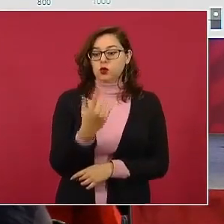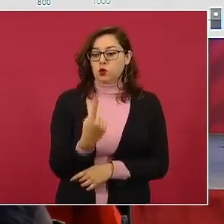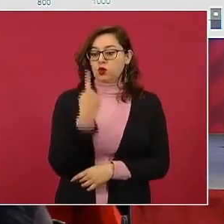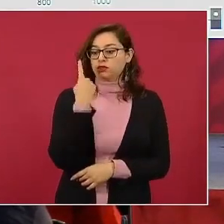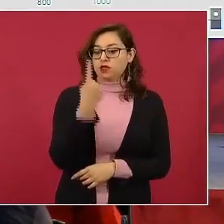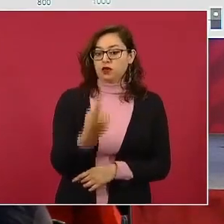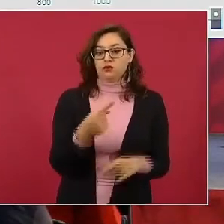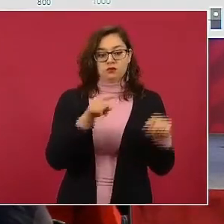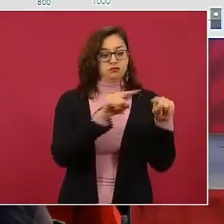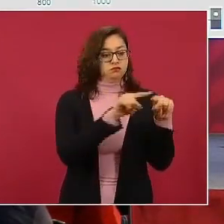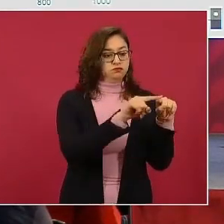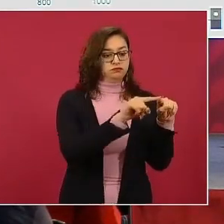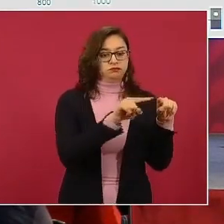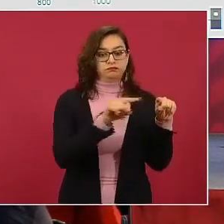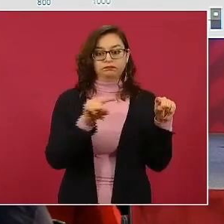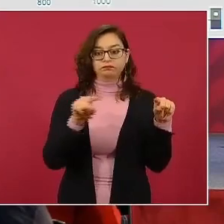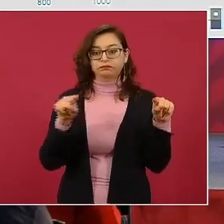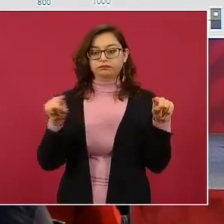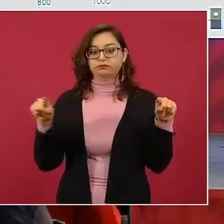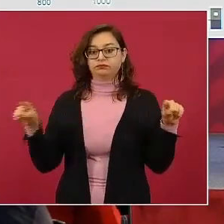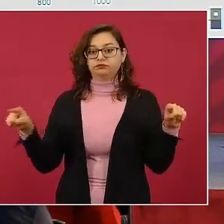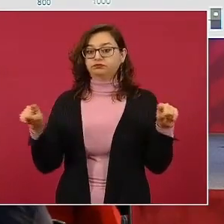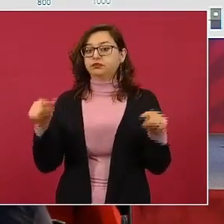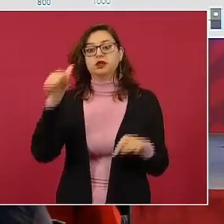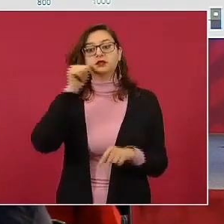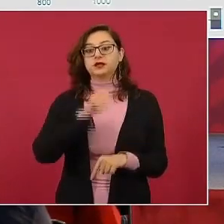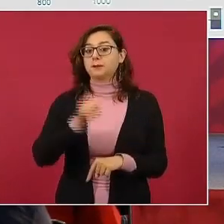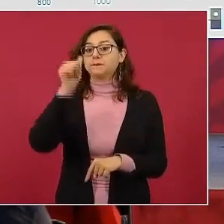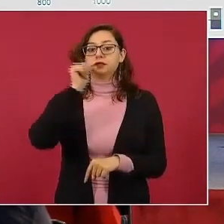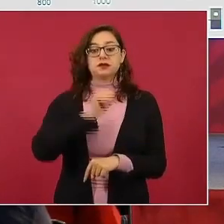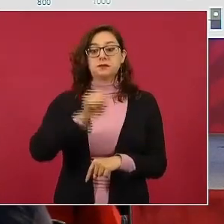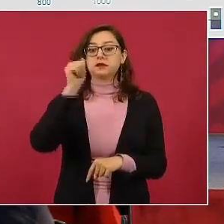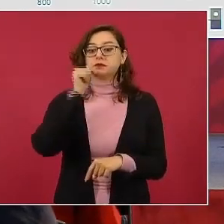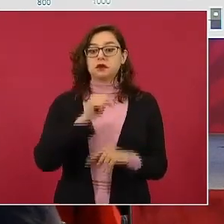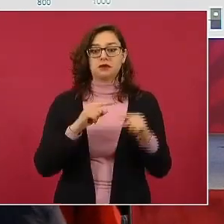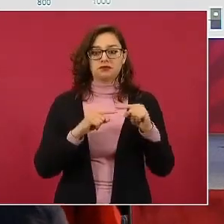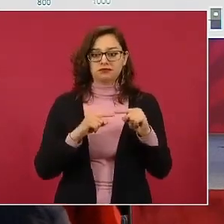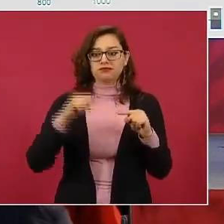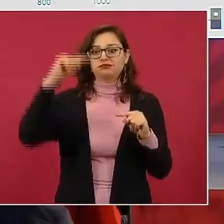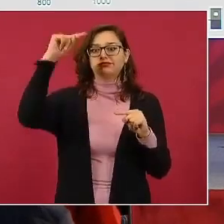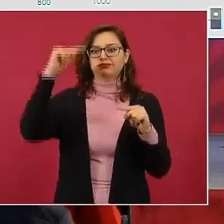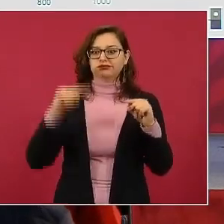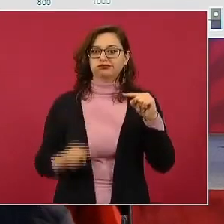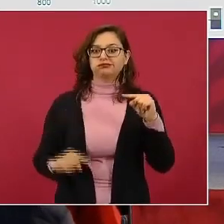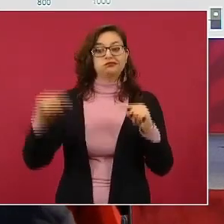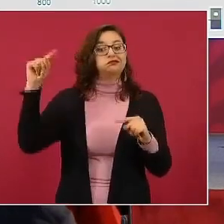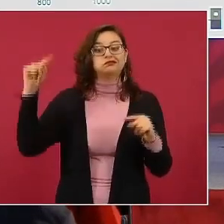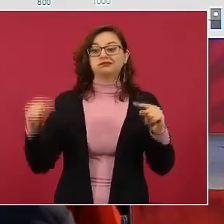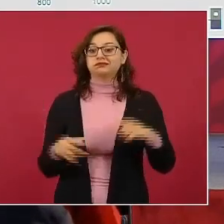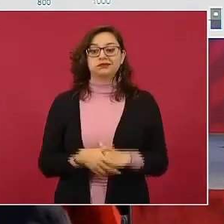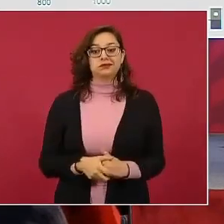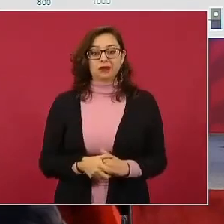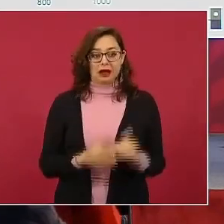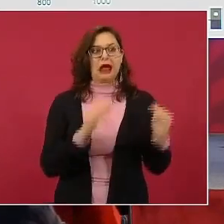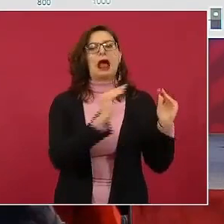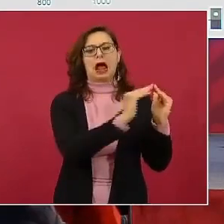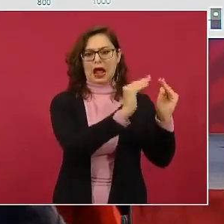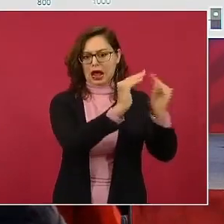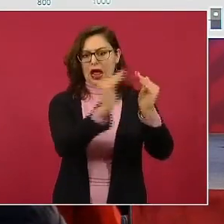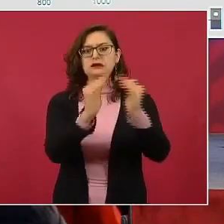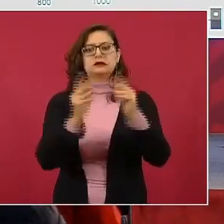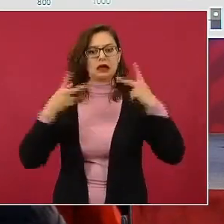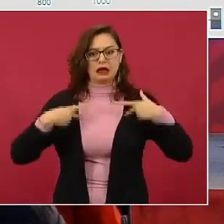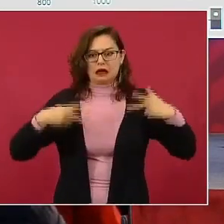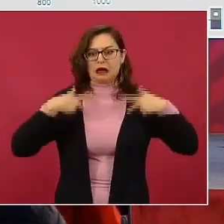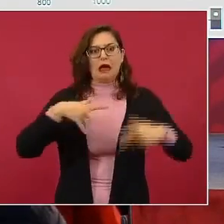se ubicaría acá, la tiene constante, no tiene estos picos que tienen los hogares,